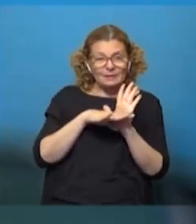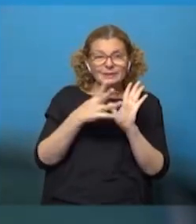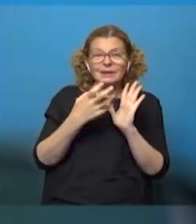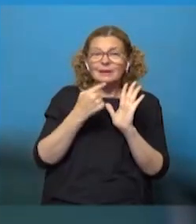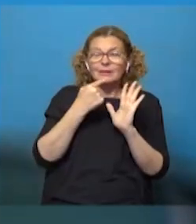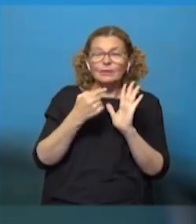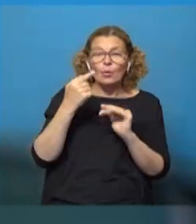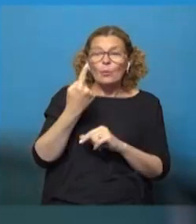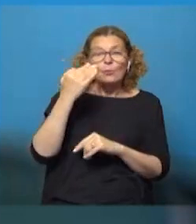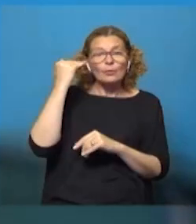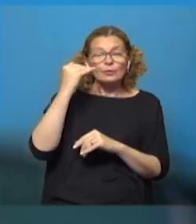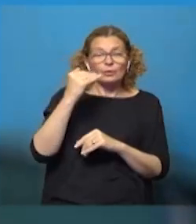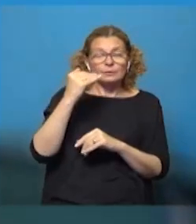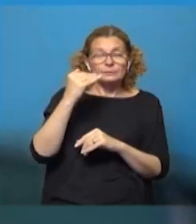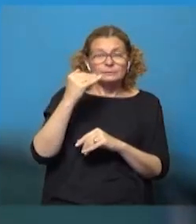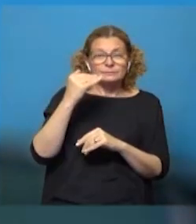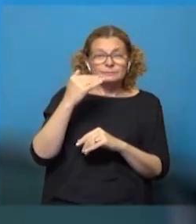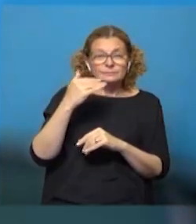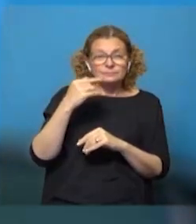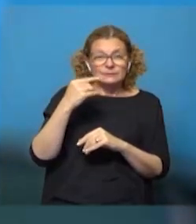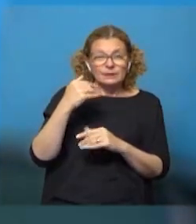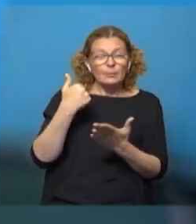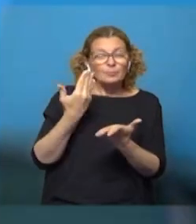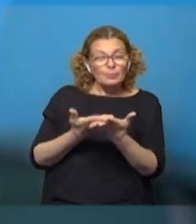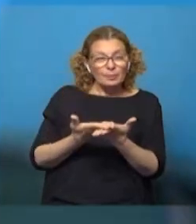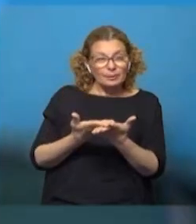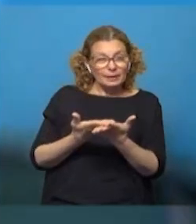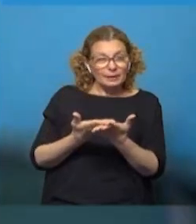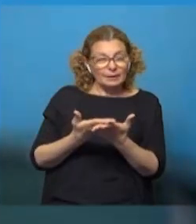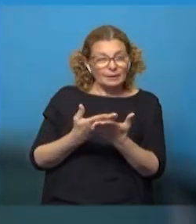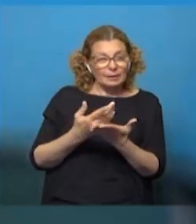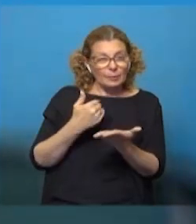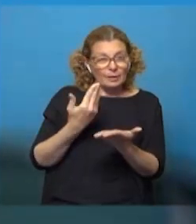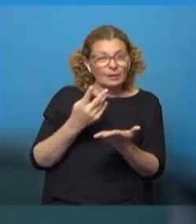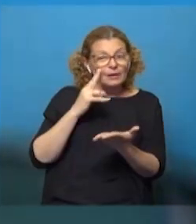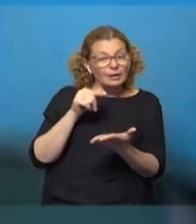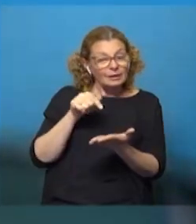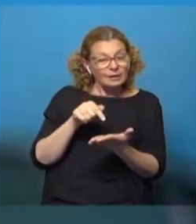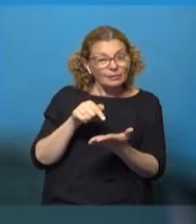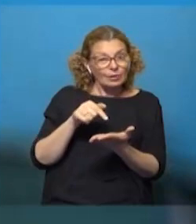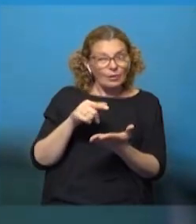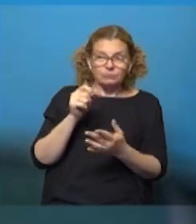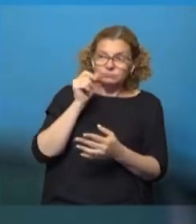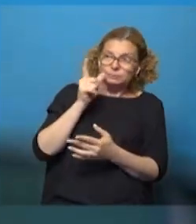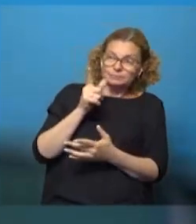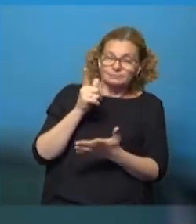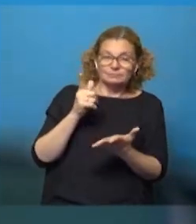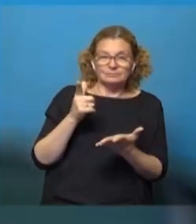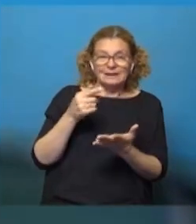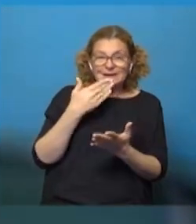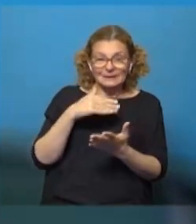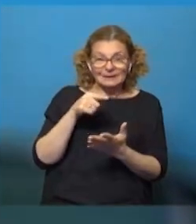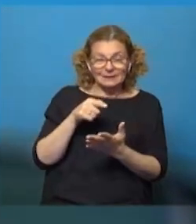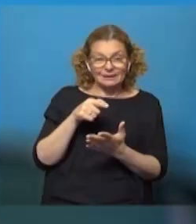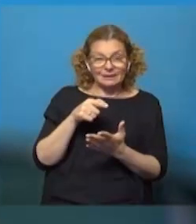un docente que que trata de proponer determinadas iniciativas en un plan y ve que es atendido entiende